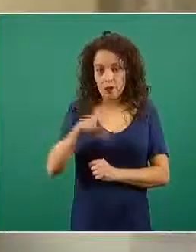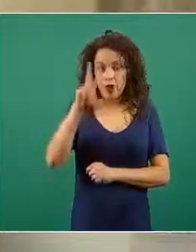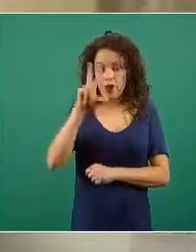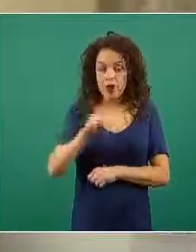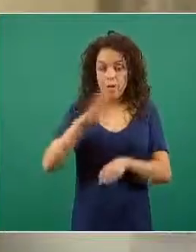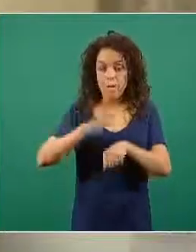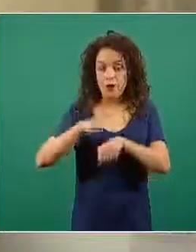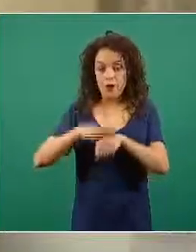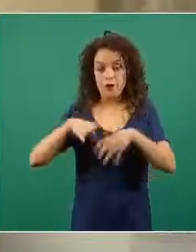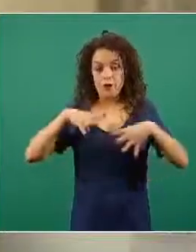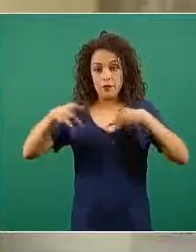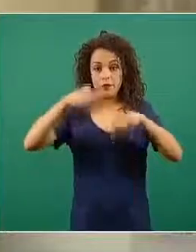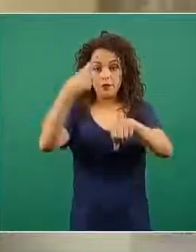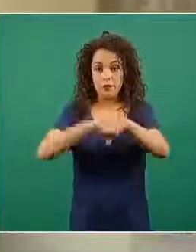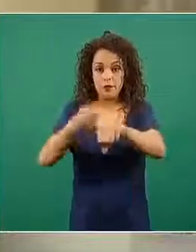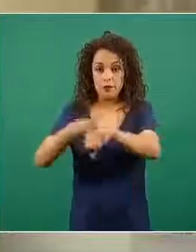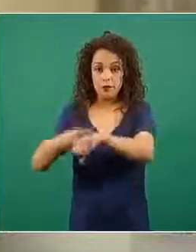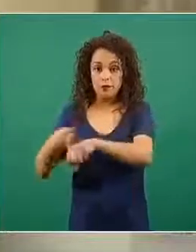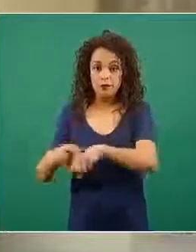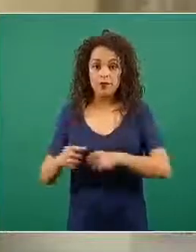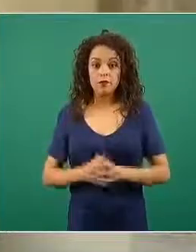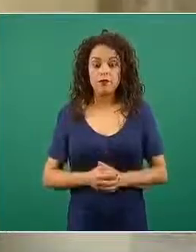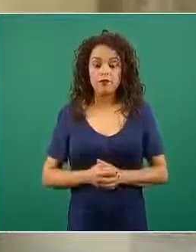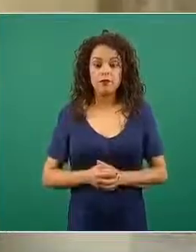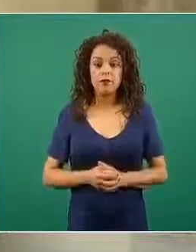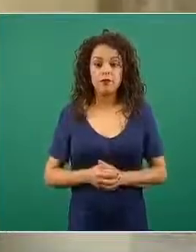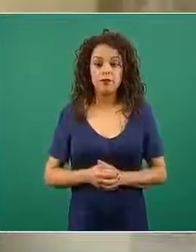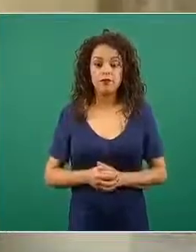enfermen y no contagien, no contagiar y no contagiarse.